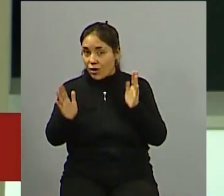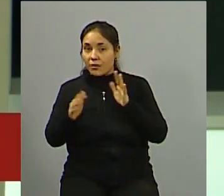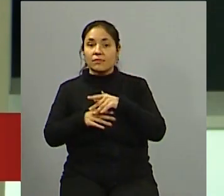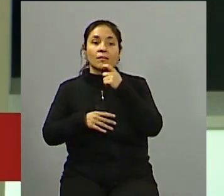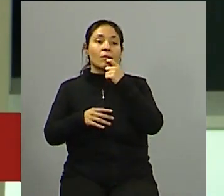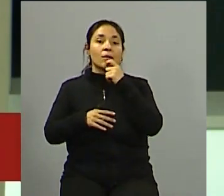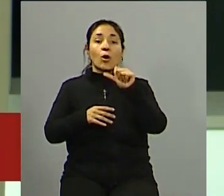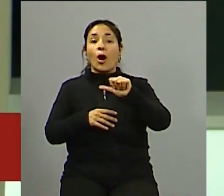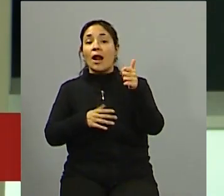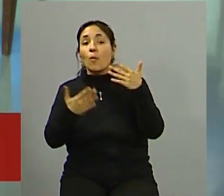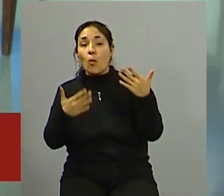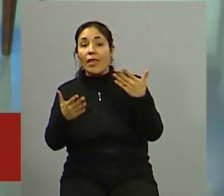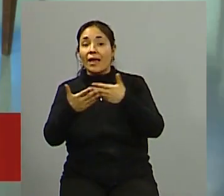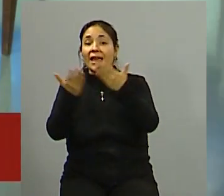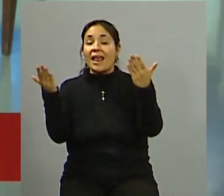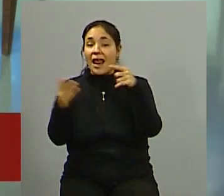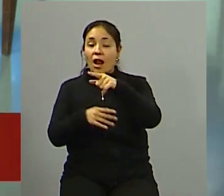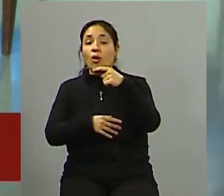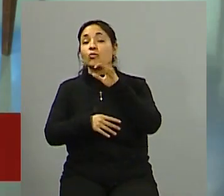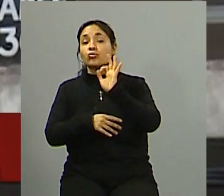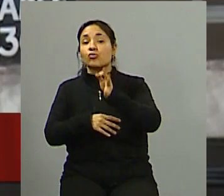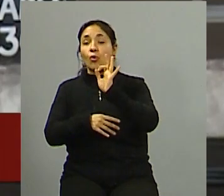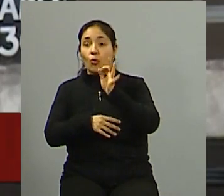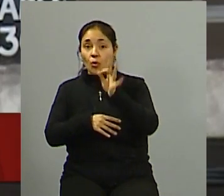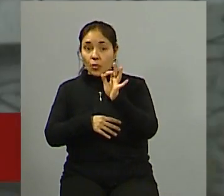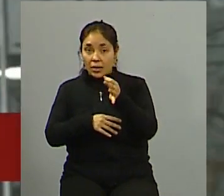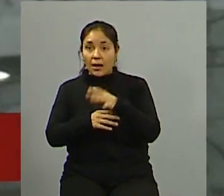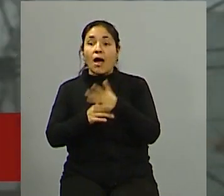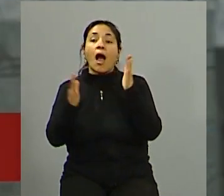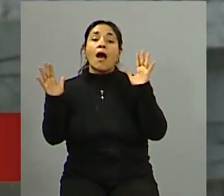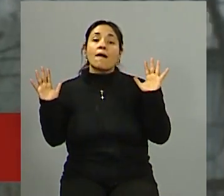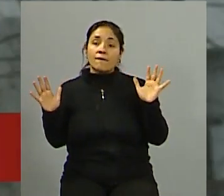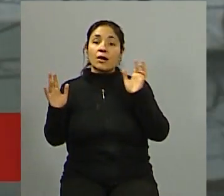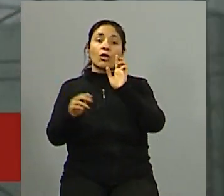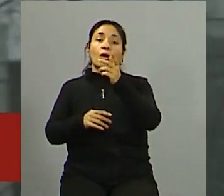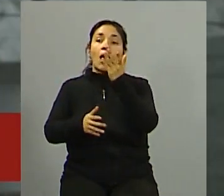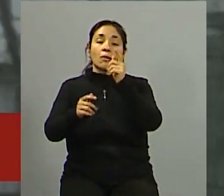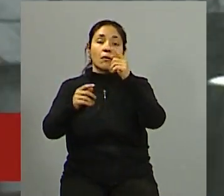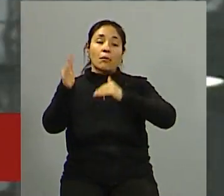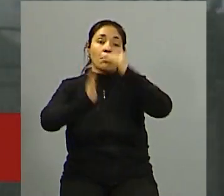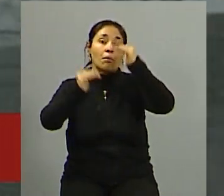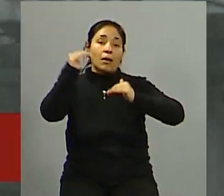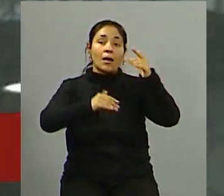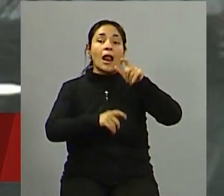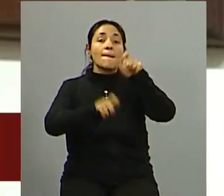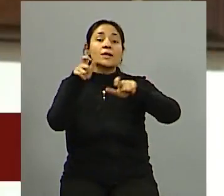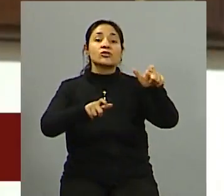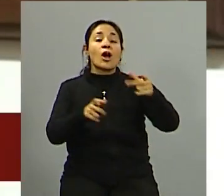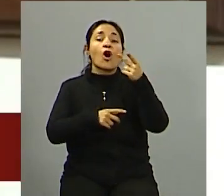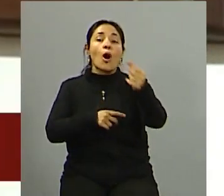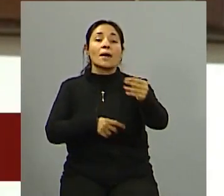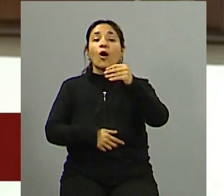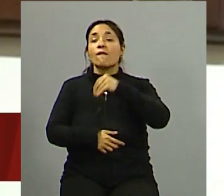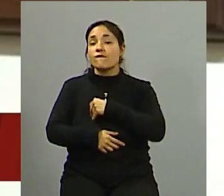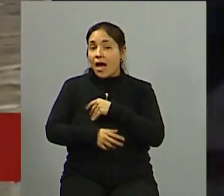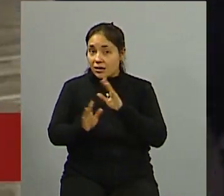perfile como ganador de las generales en octubre, vamos a ver cómo reacciona la gente del tipo de cambio. Porque la gente compra dólares por una cuestión de confianza. Cuando